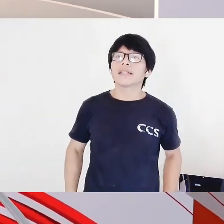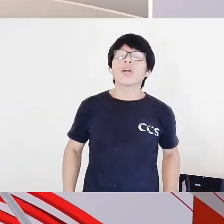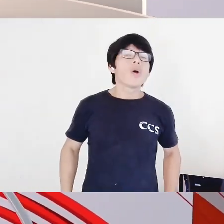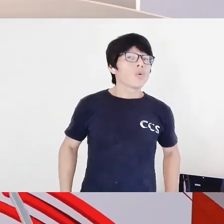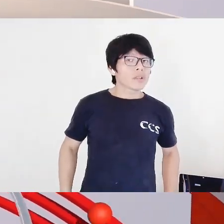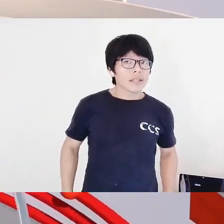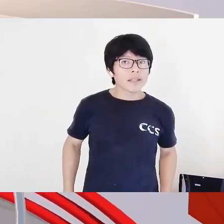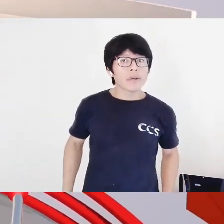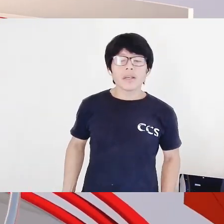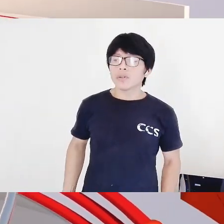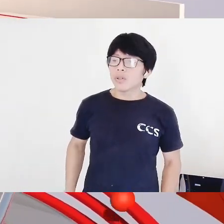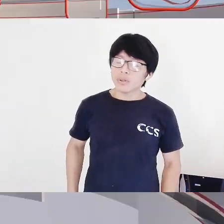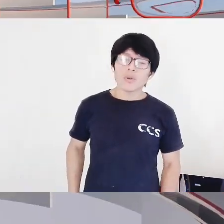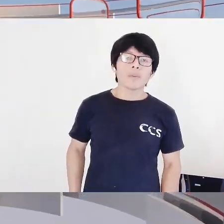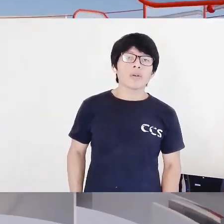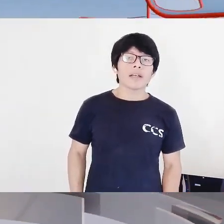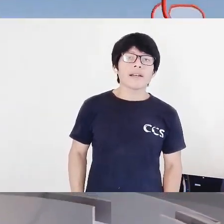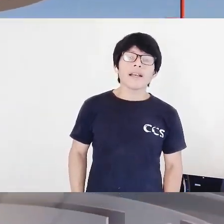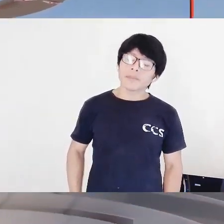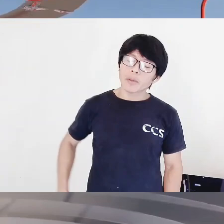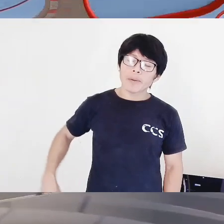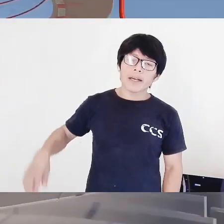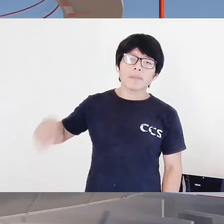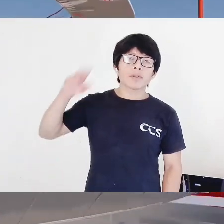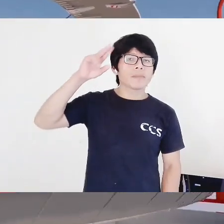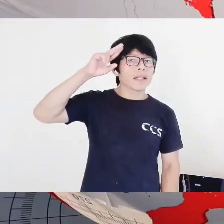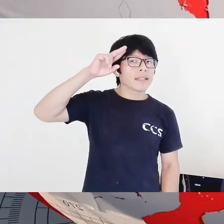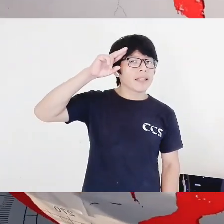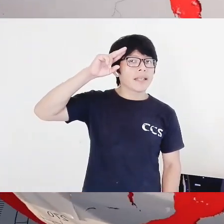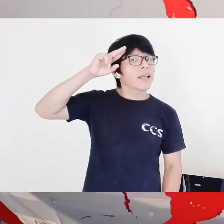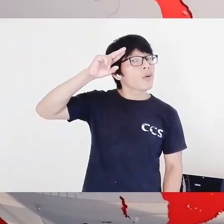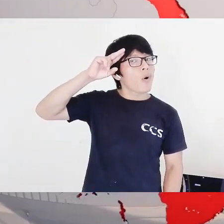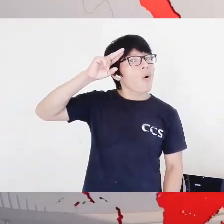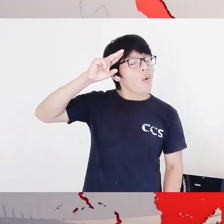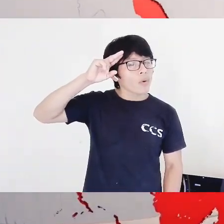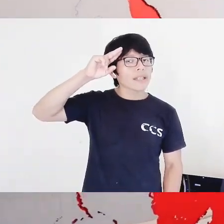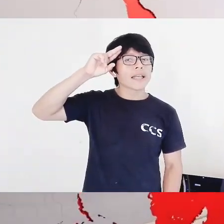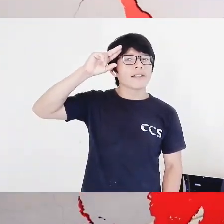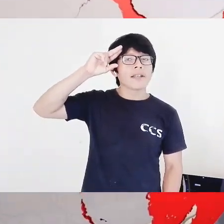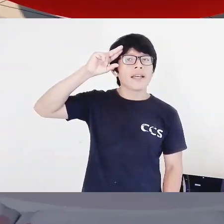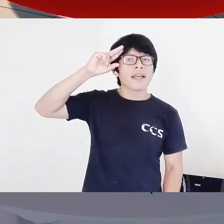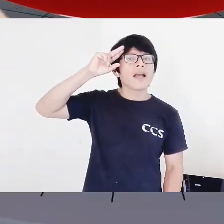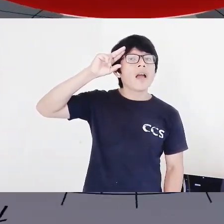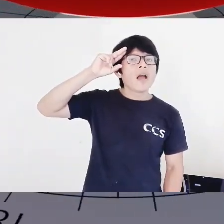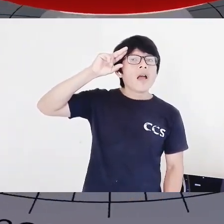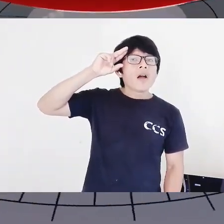notificaciones. Así es. Ustedes ya saben quién soy. Yo soy Opinión General. Espero me vean en la próxima. Que sigan teniendo